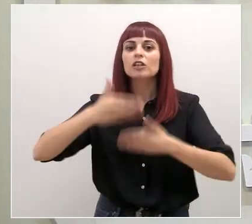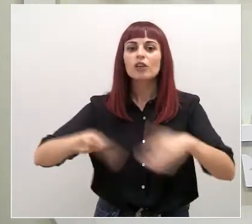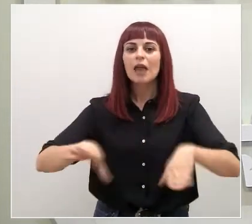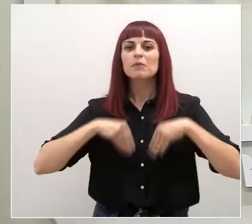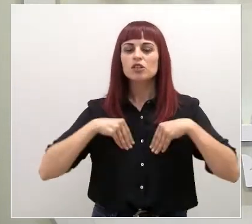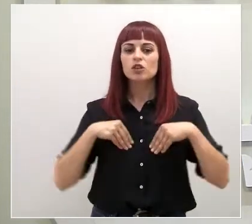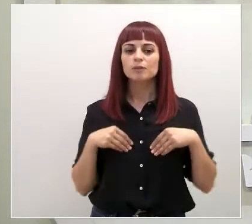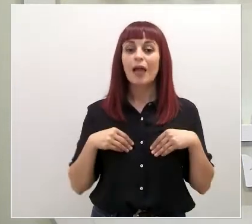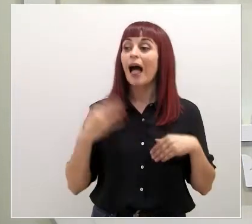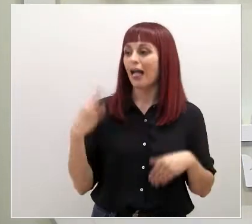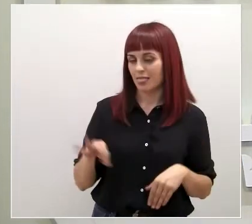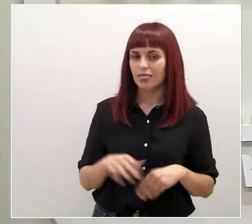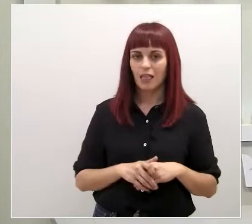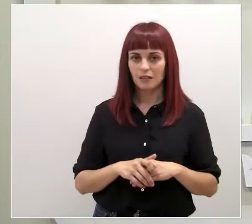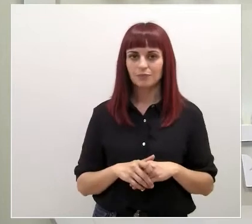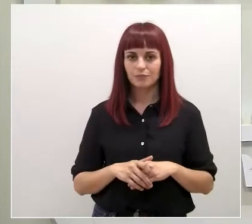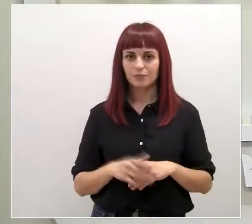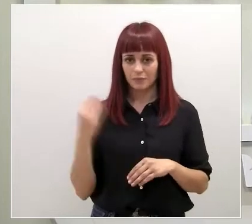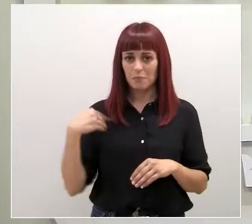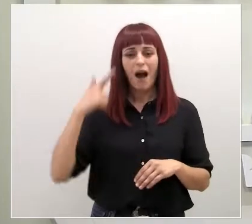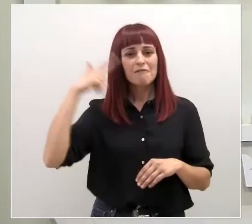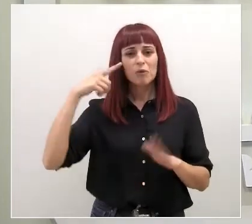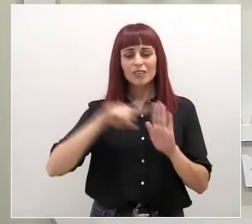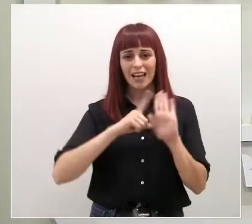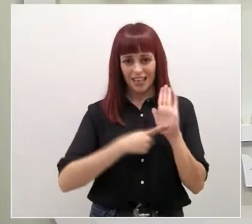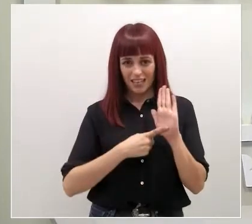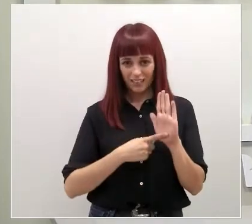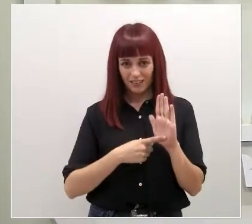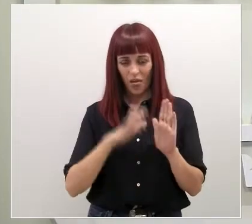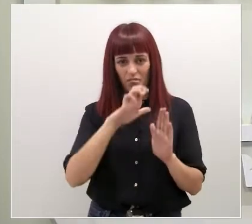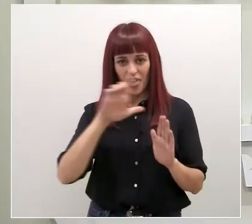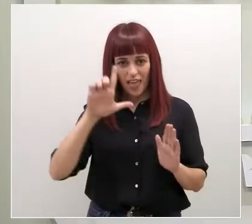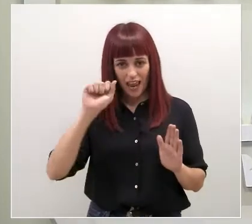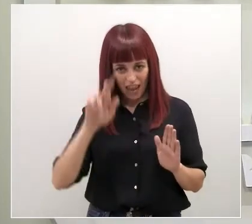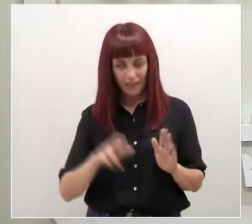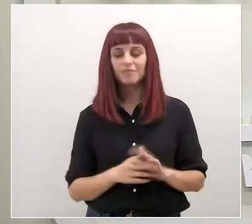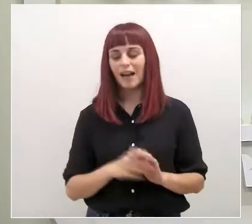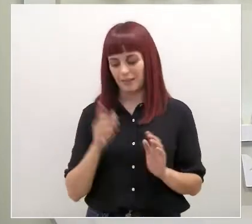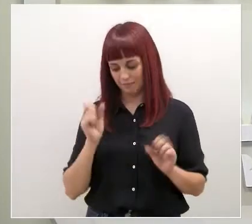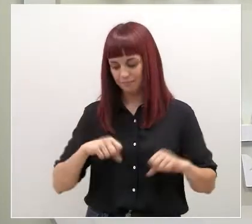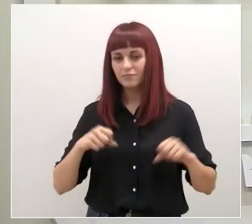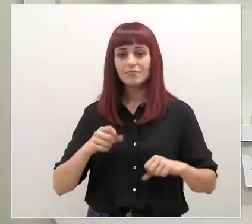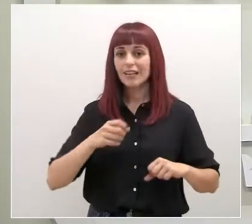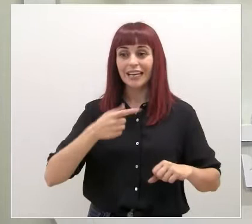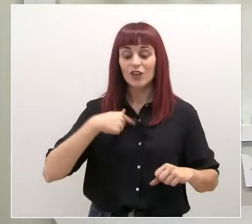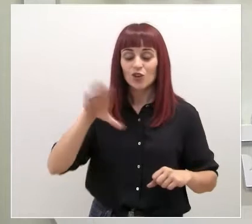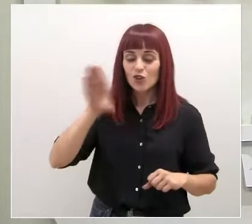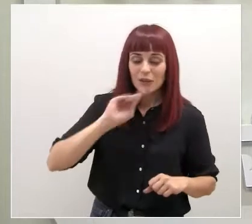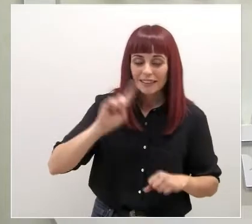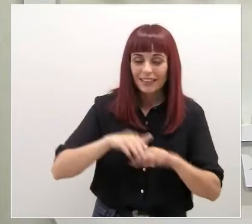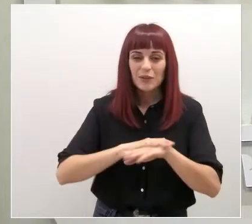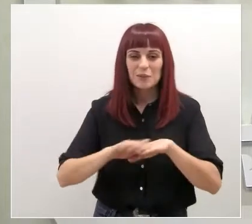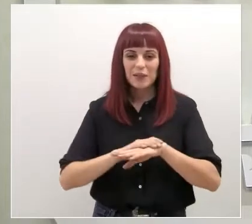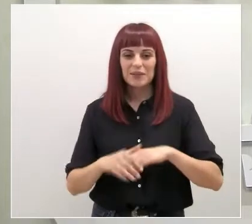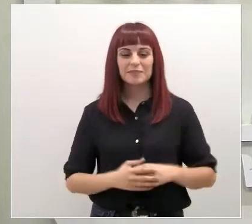admisión. De la famosa ley CELA, ¿no? Eso es. Nosotros… Gracias. No, es que no la había entendido bien o